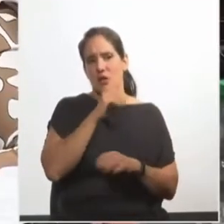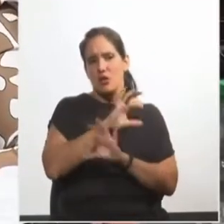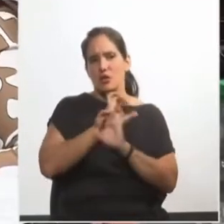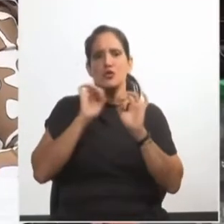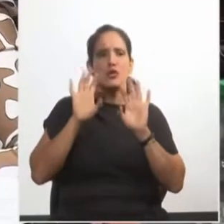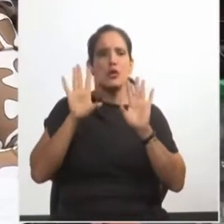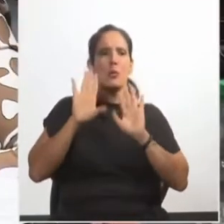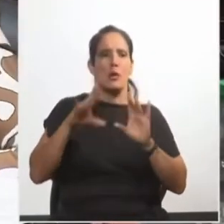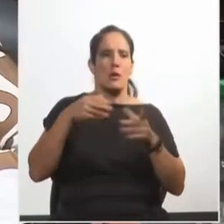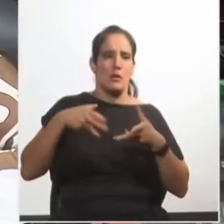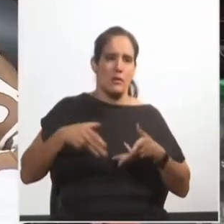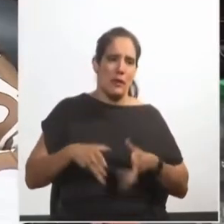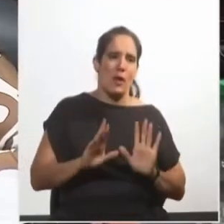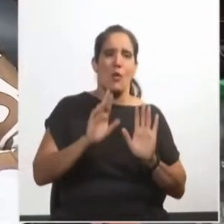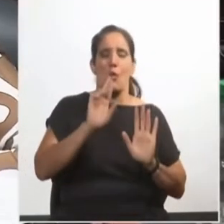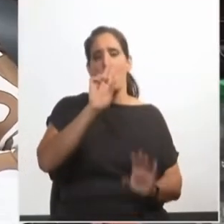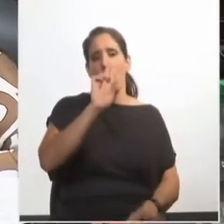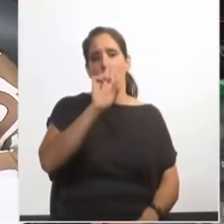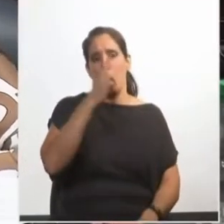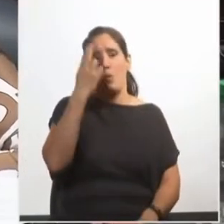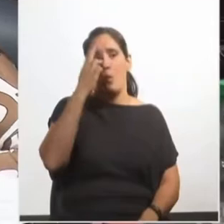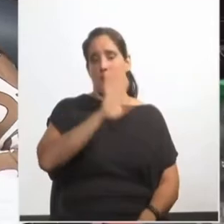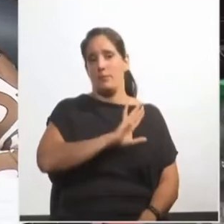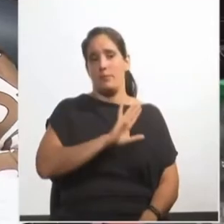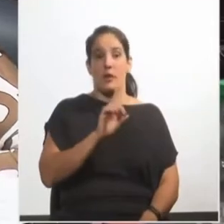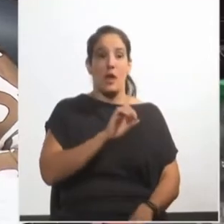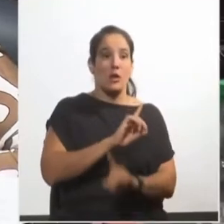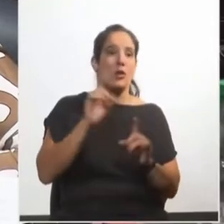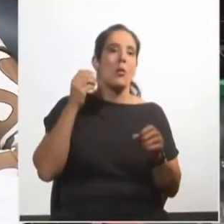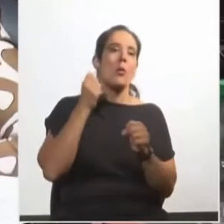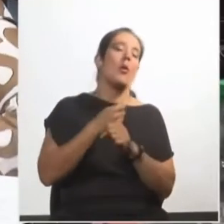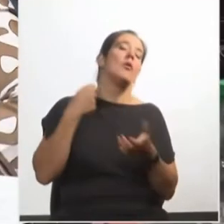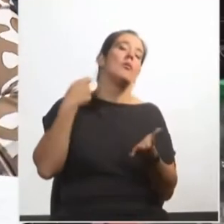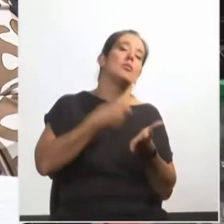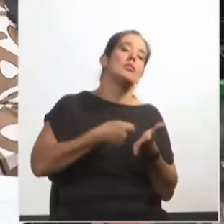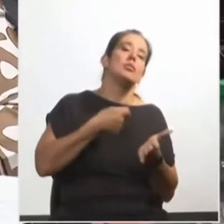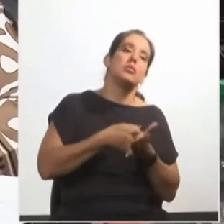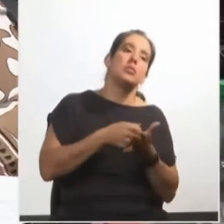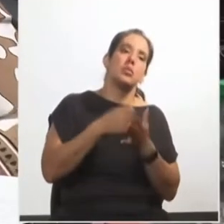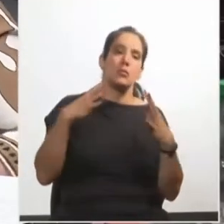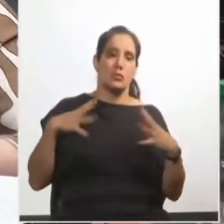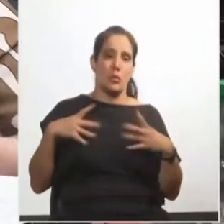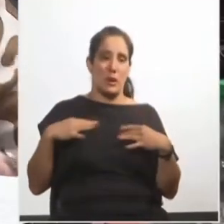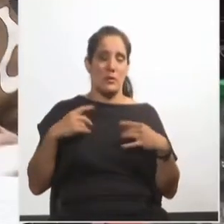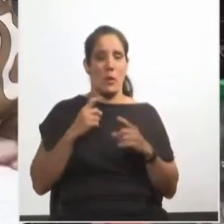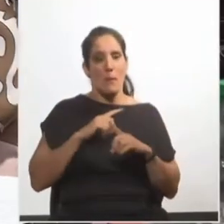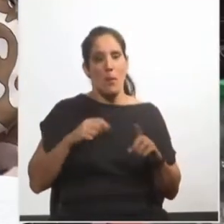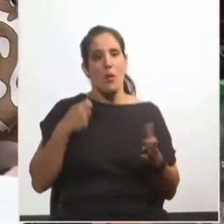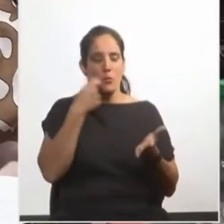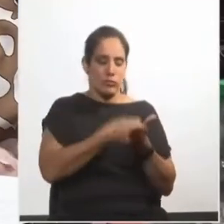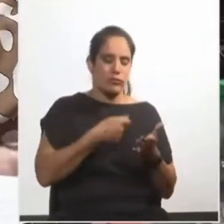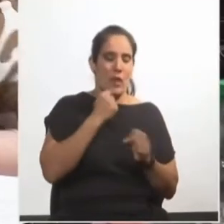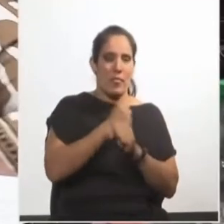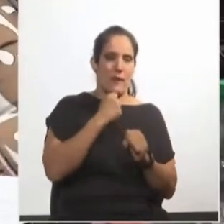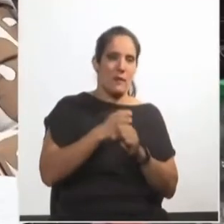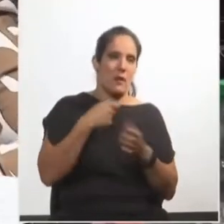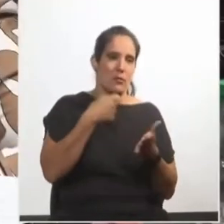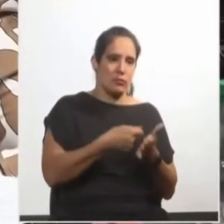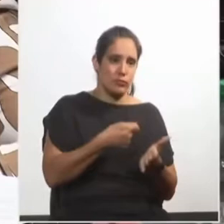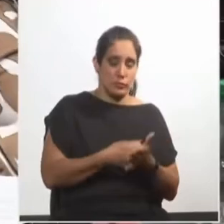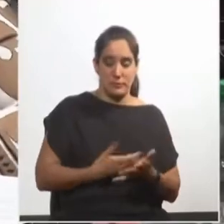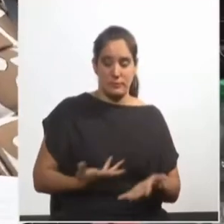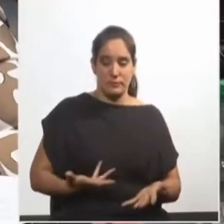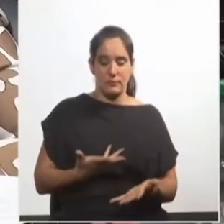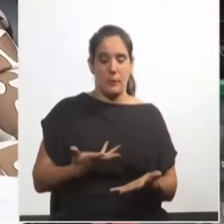ciudadanos de la República Oriental del Uruguay y no por haber contribuido un determinado número de años a la seguridad